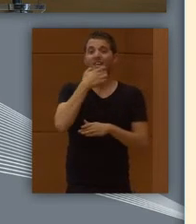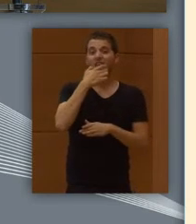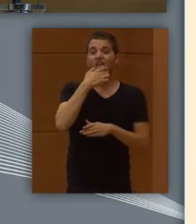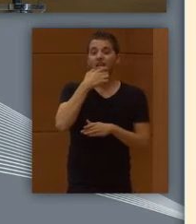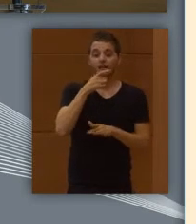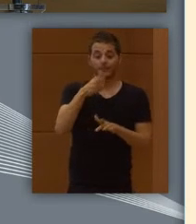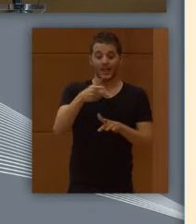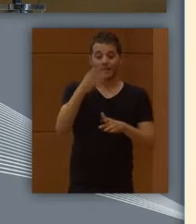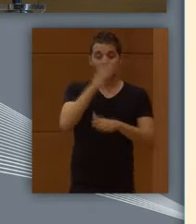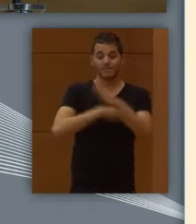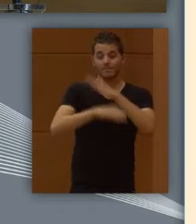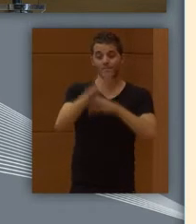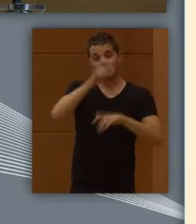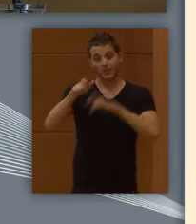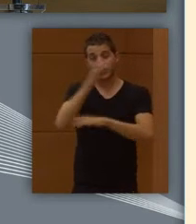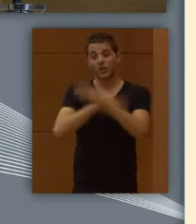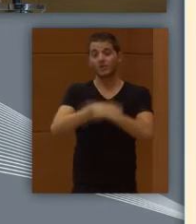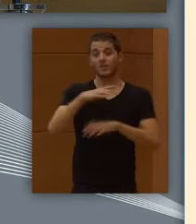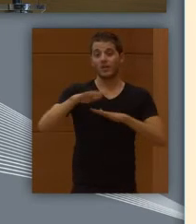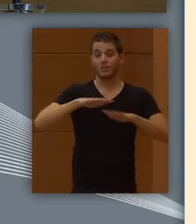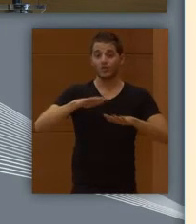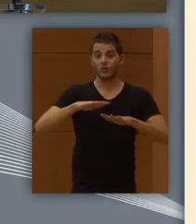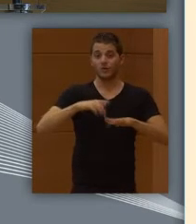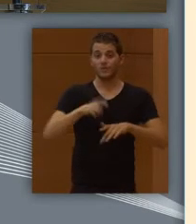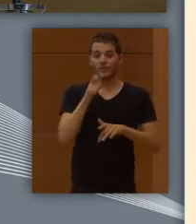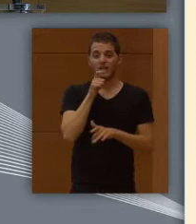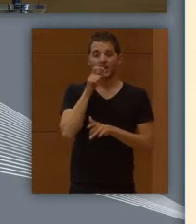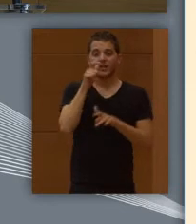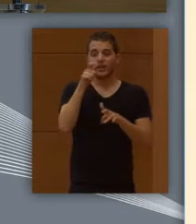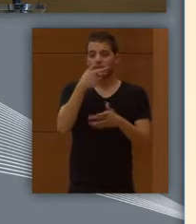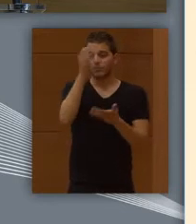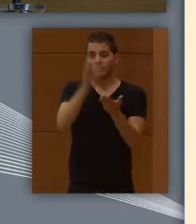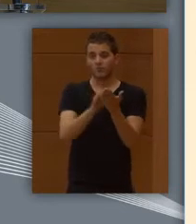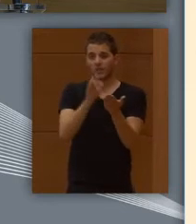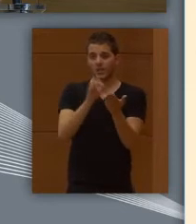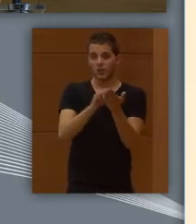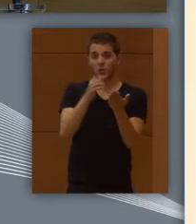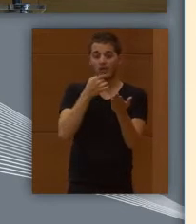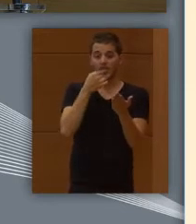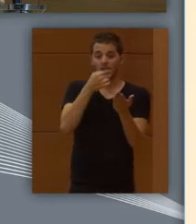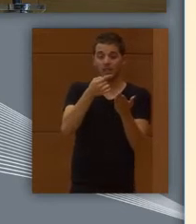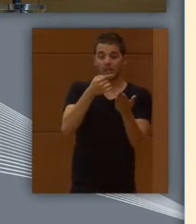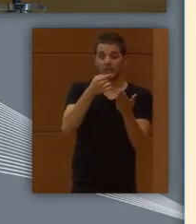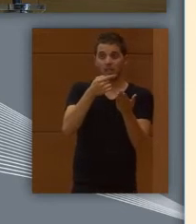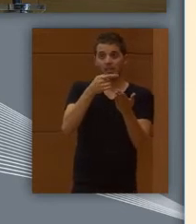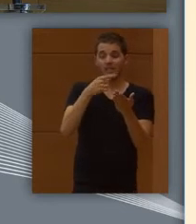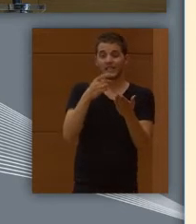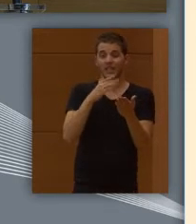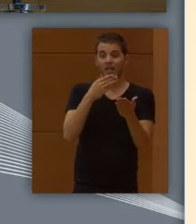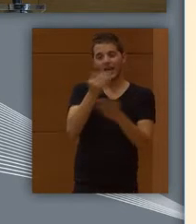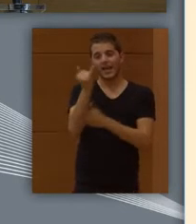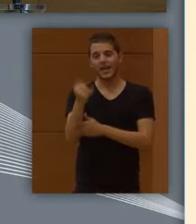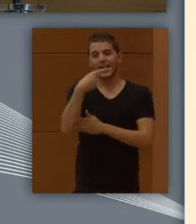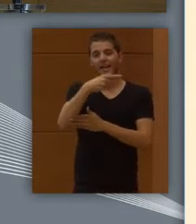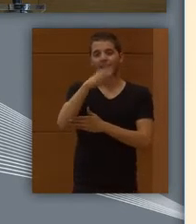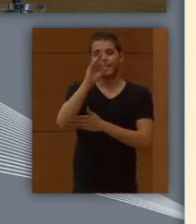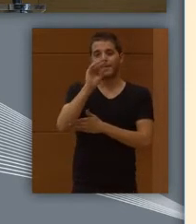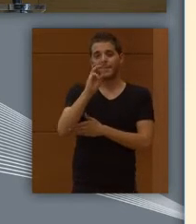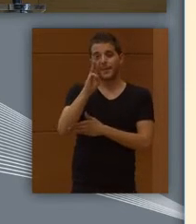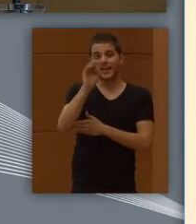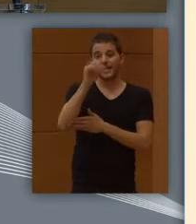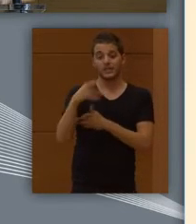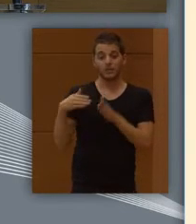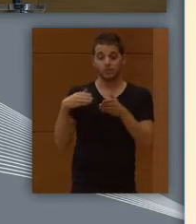con discapacidad motora. En la ciudad de Trieste existe un servicio que se llama el Guido Navigator, que son GPS de